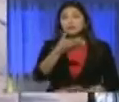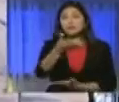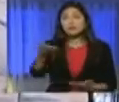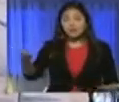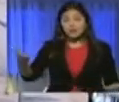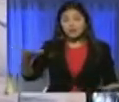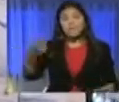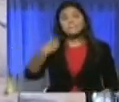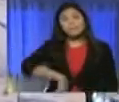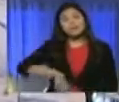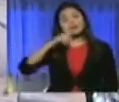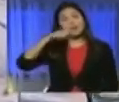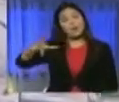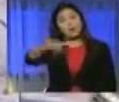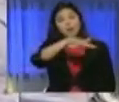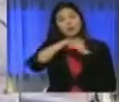pueblo,